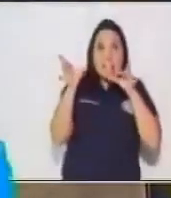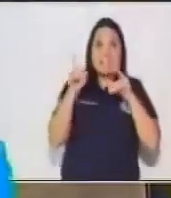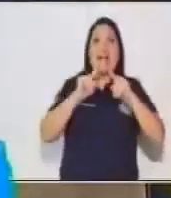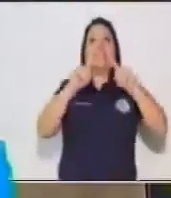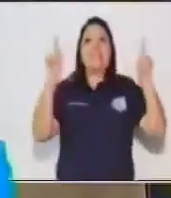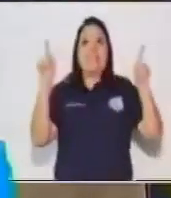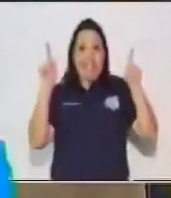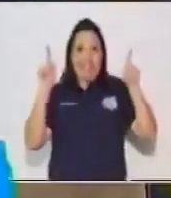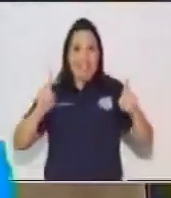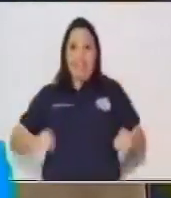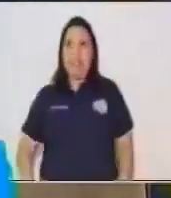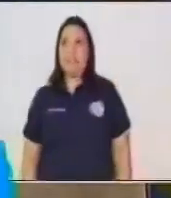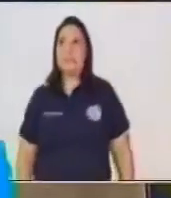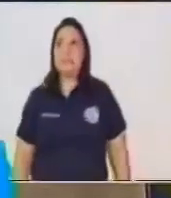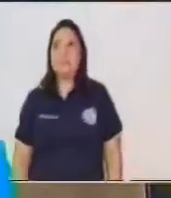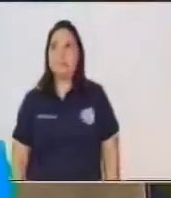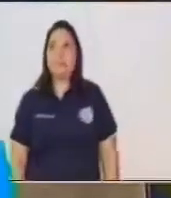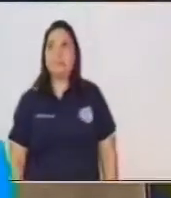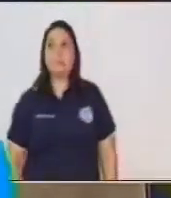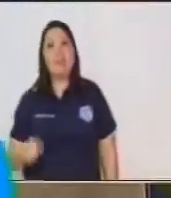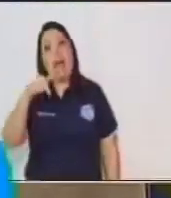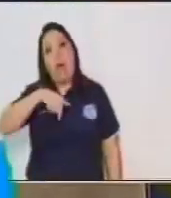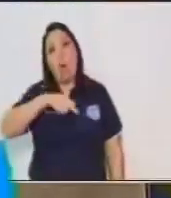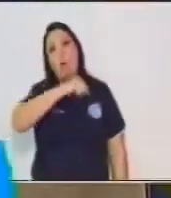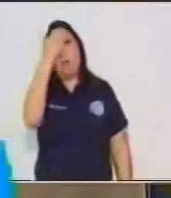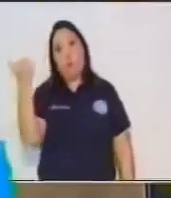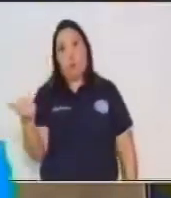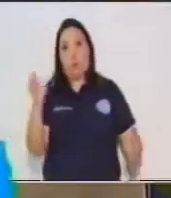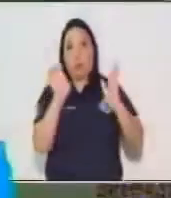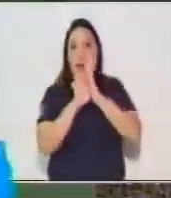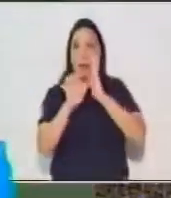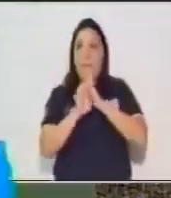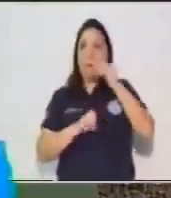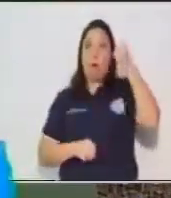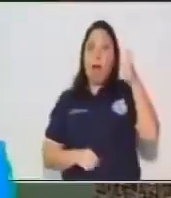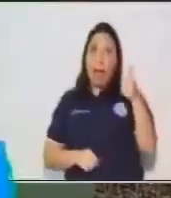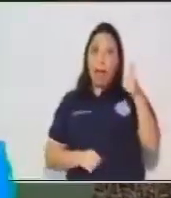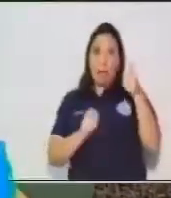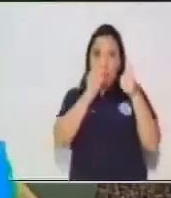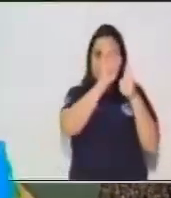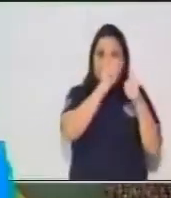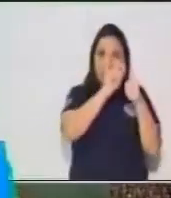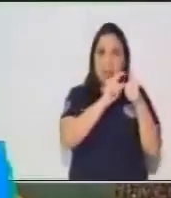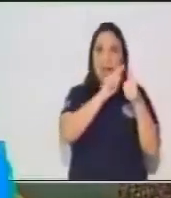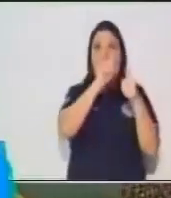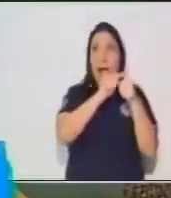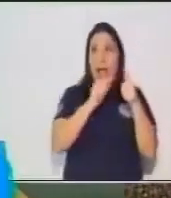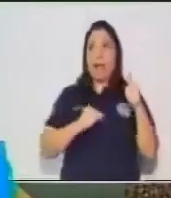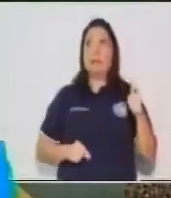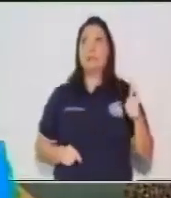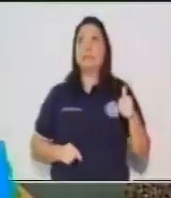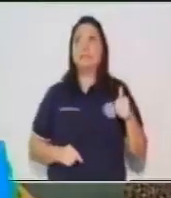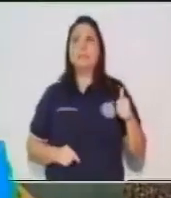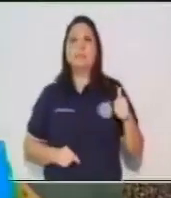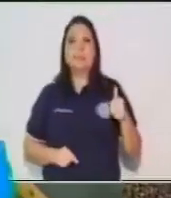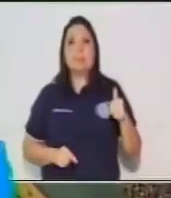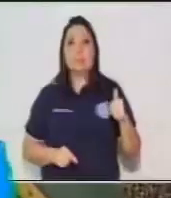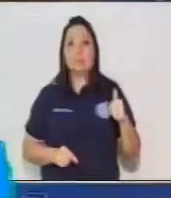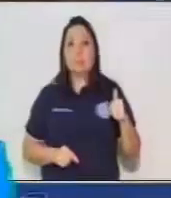si tengo un punto A y de este punto A